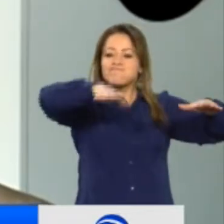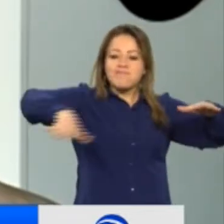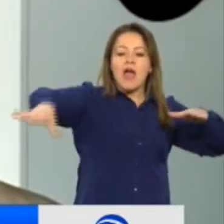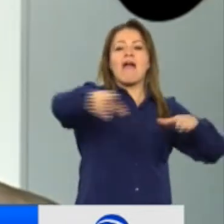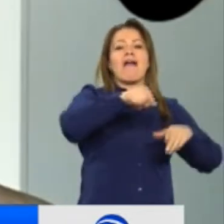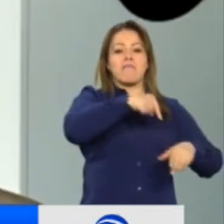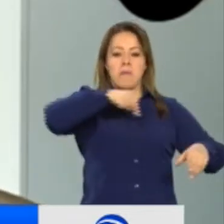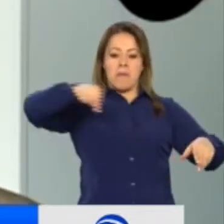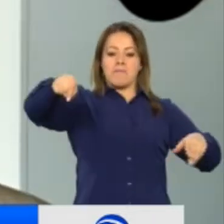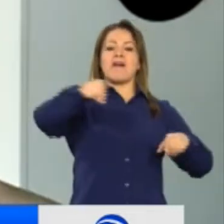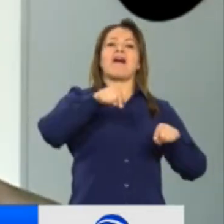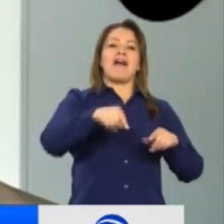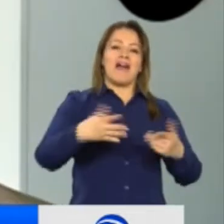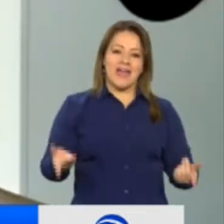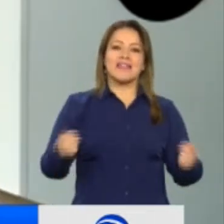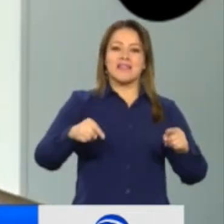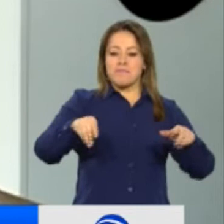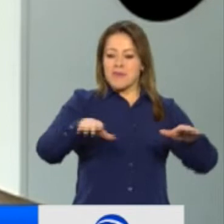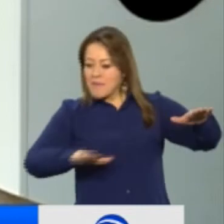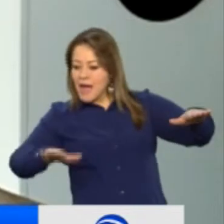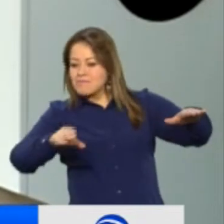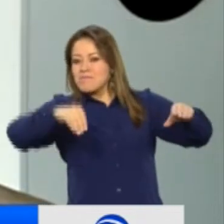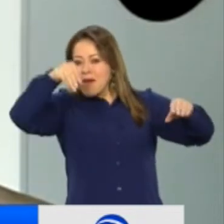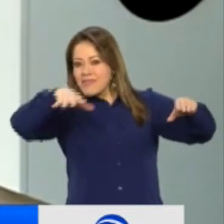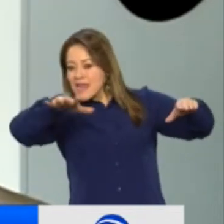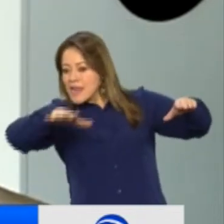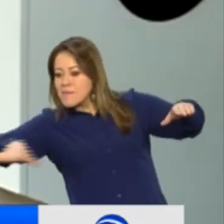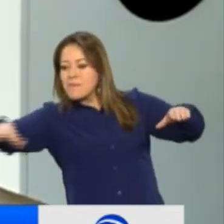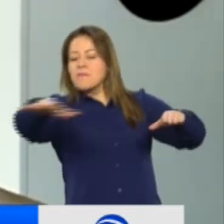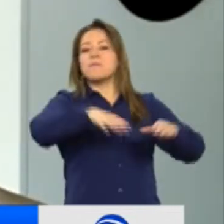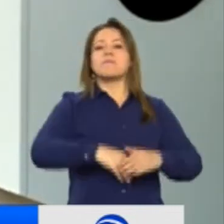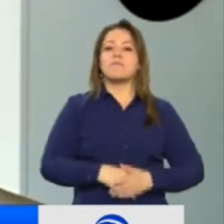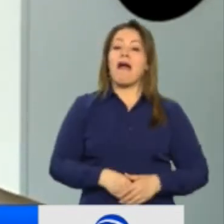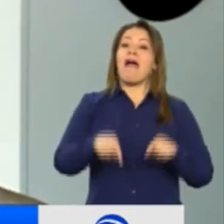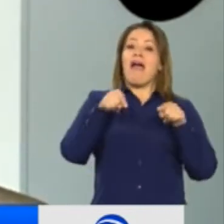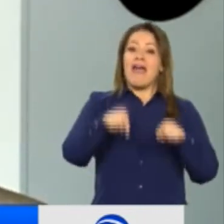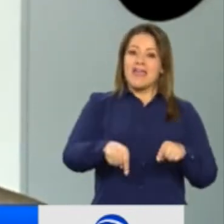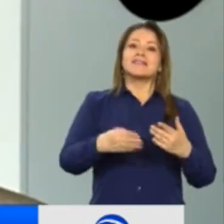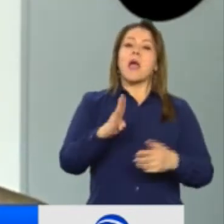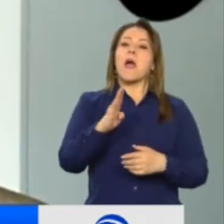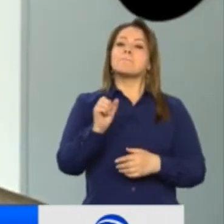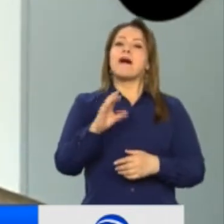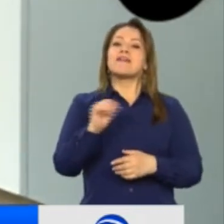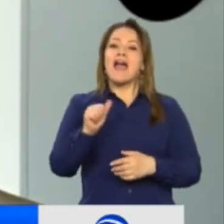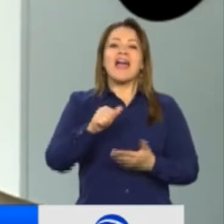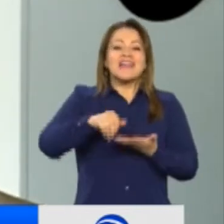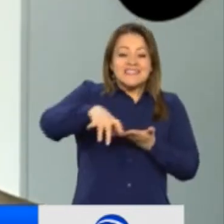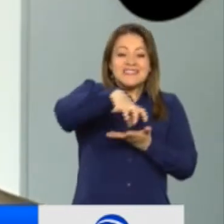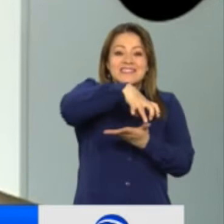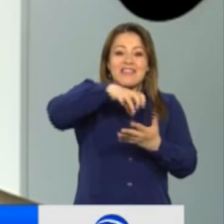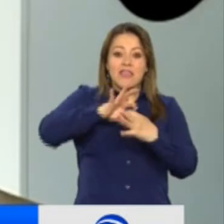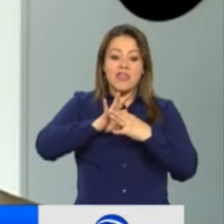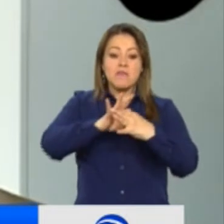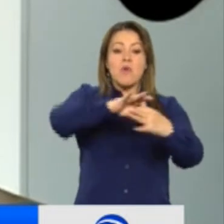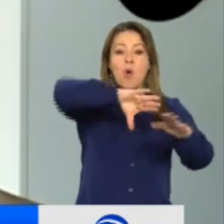o dirigiéndose hacia el Bajo Magdalena. De igual manera, es un punto de encuentro de Santander con Antioquia, con el